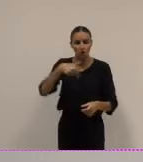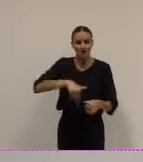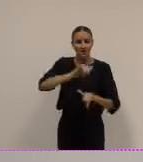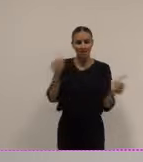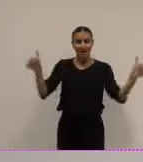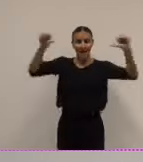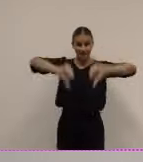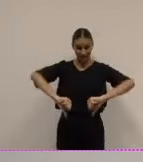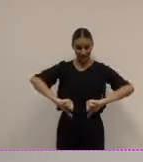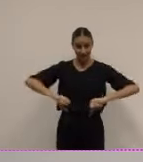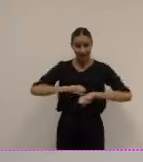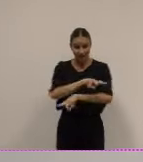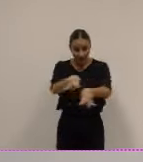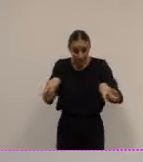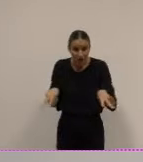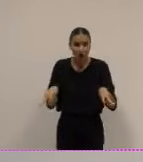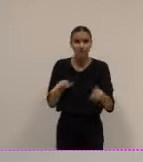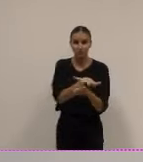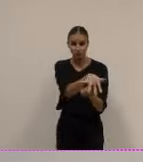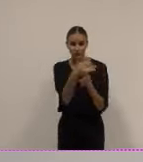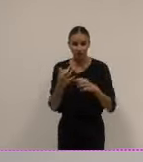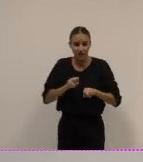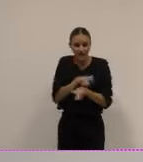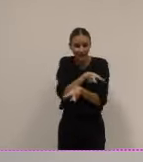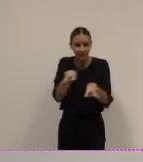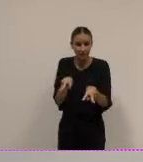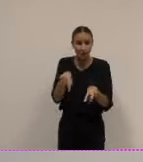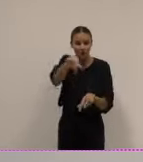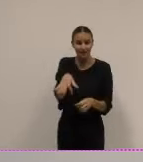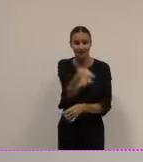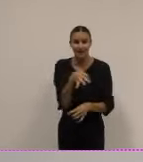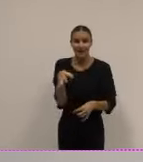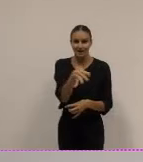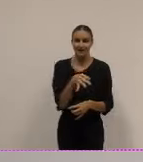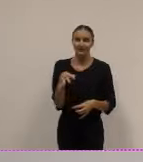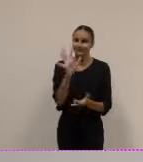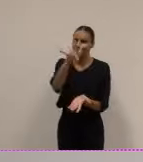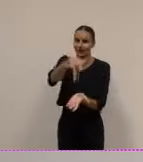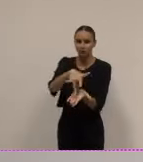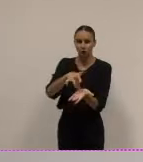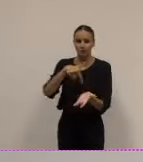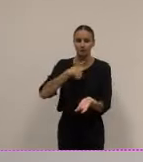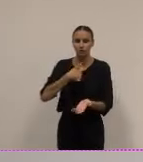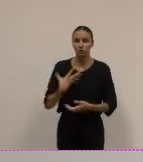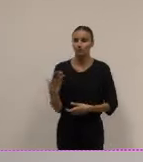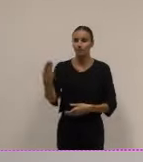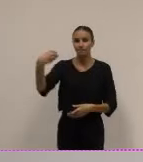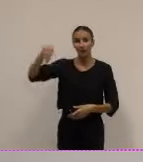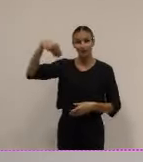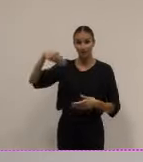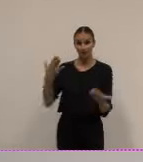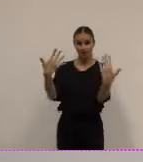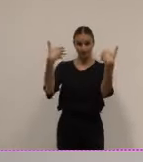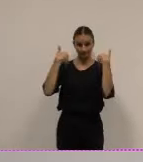el peor momento, las peores circunstancias por las que ha atravesado esta isla. Cuando asumí la presidencia del Cabildo,